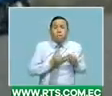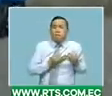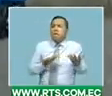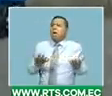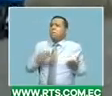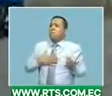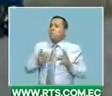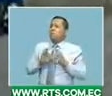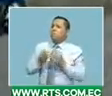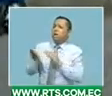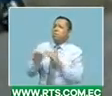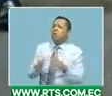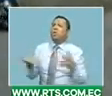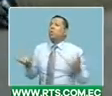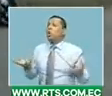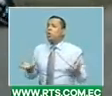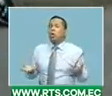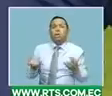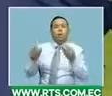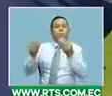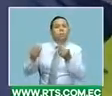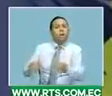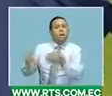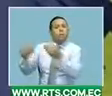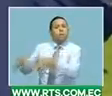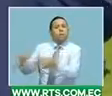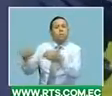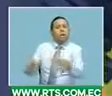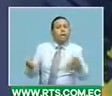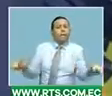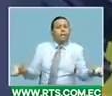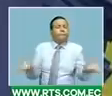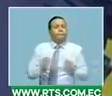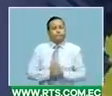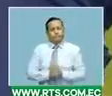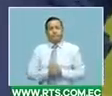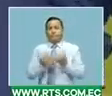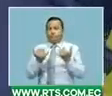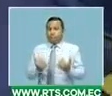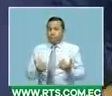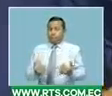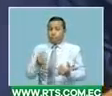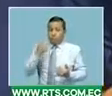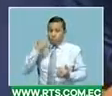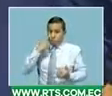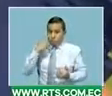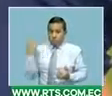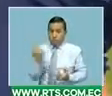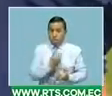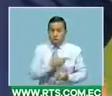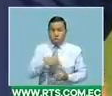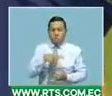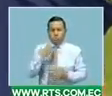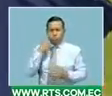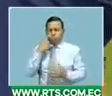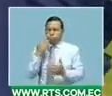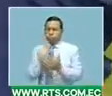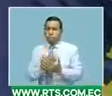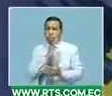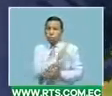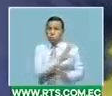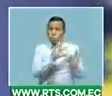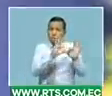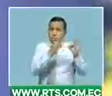de la pandemia. Se ordena la exhumación de todos los cuerpos de ese grupo para poder constatar si en verdad pertenecen a las personas con las que ha